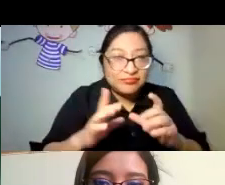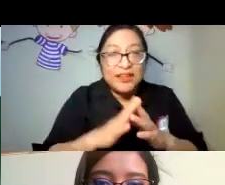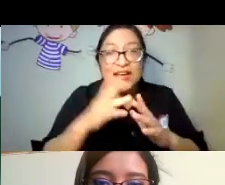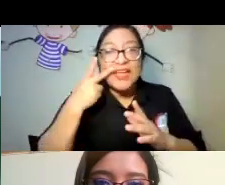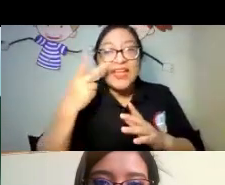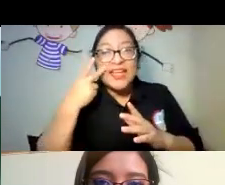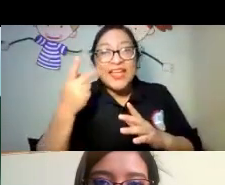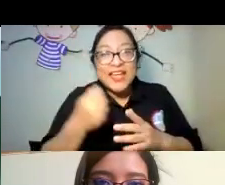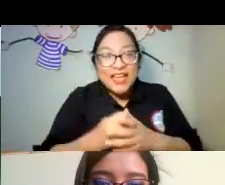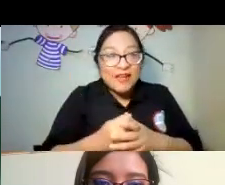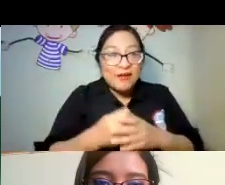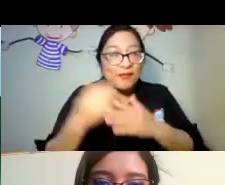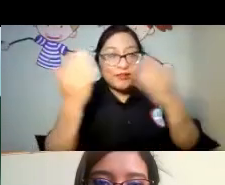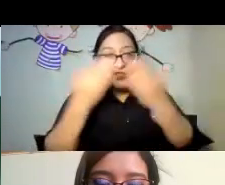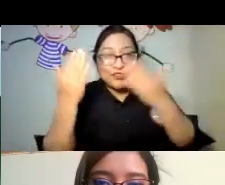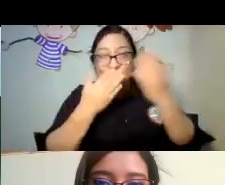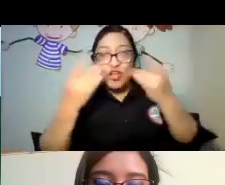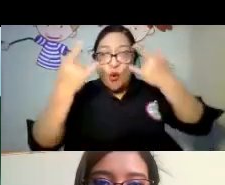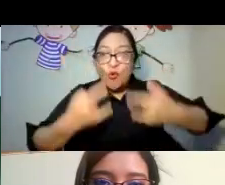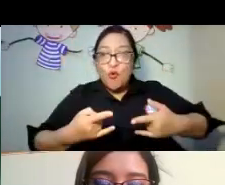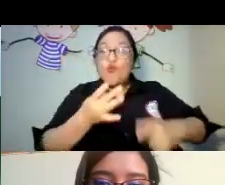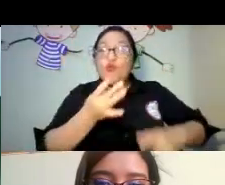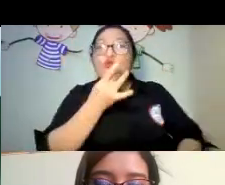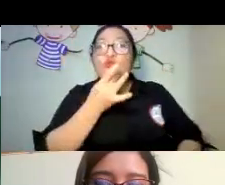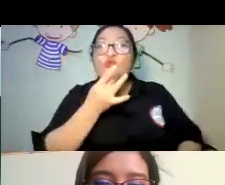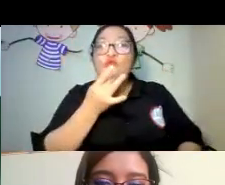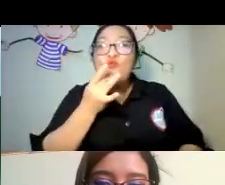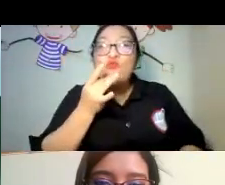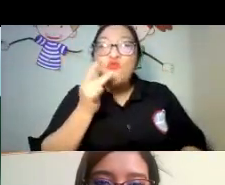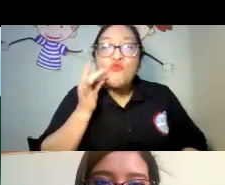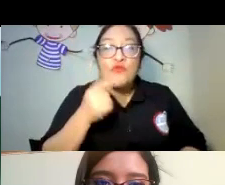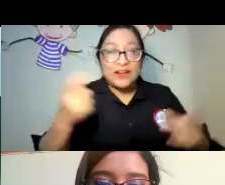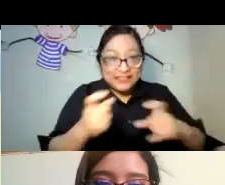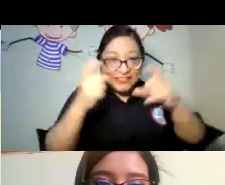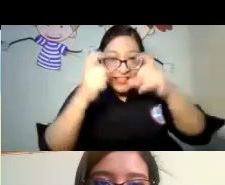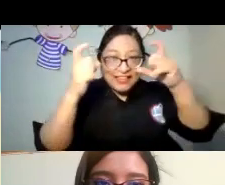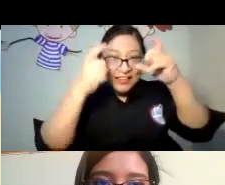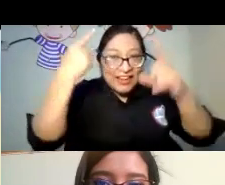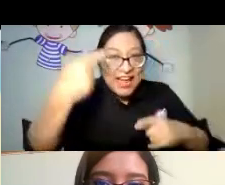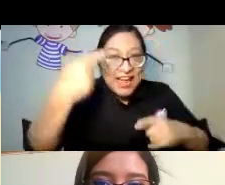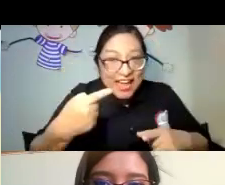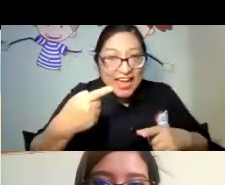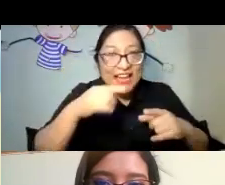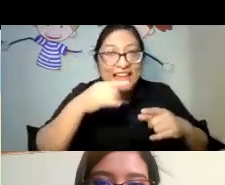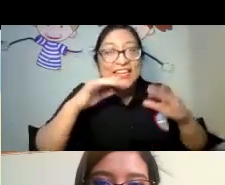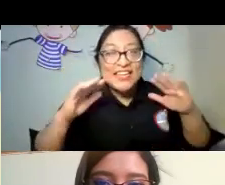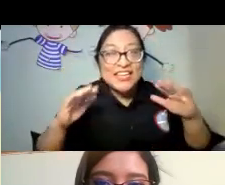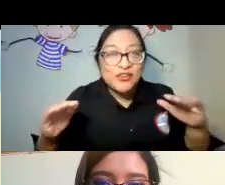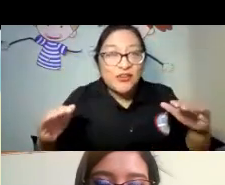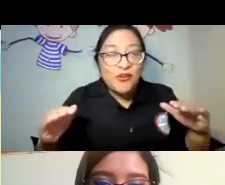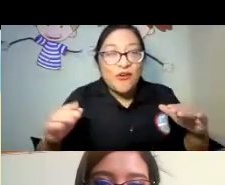física celebrando el Día del Niño con un personaje de la película Intensamente.